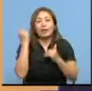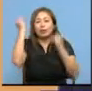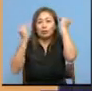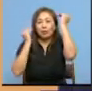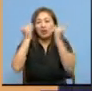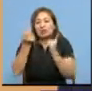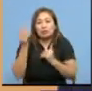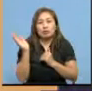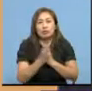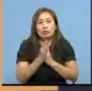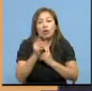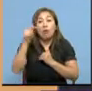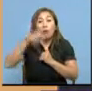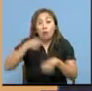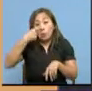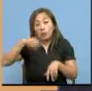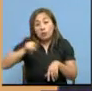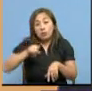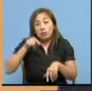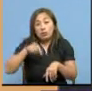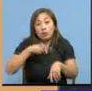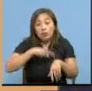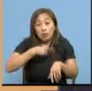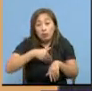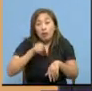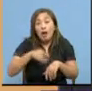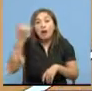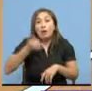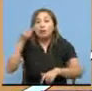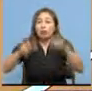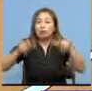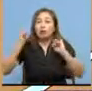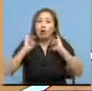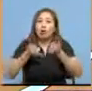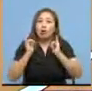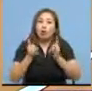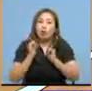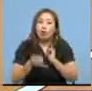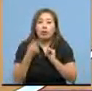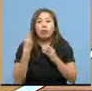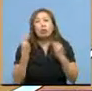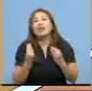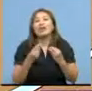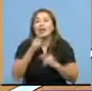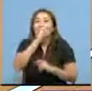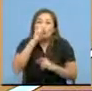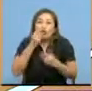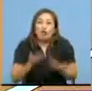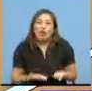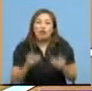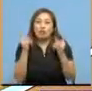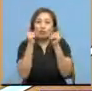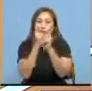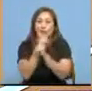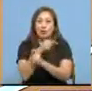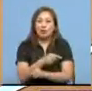adultos de mayoría y en este último tiempo se ve más gente joven que hay un incremento en el tema de la drogadicción una problemática